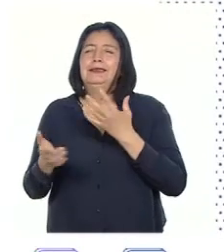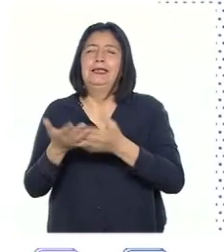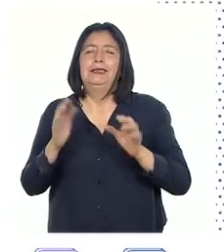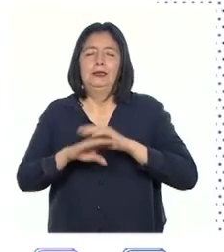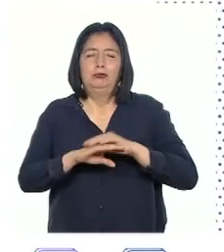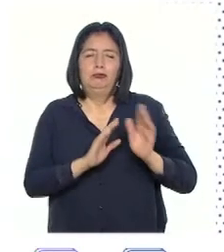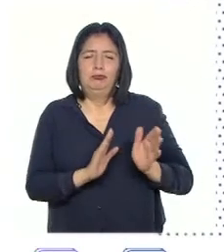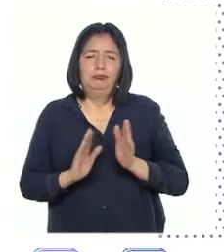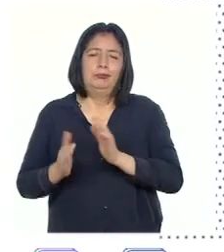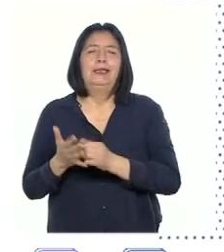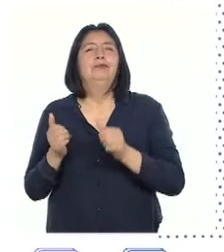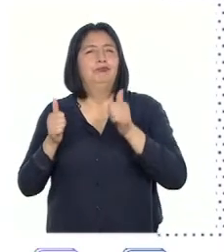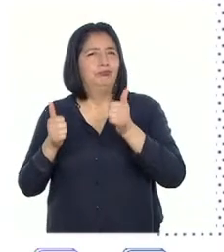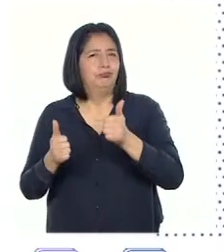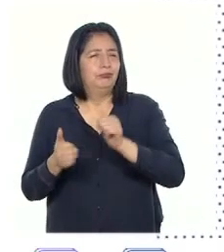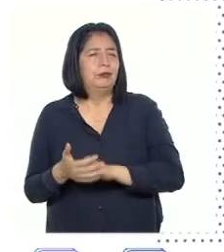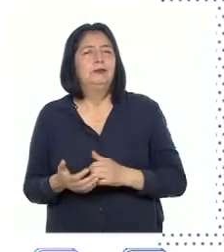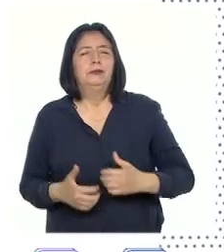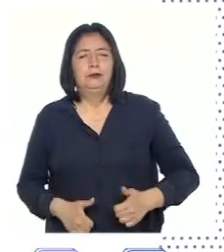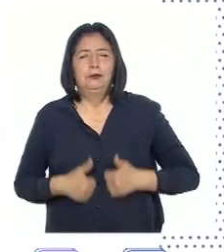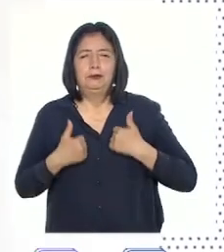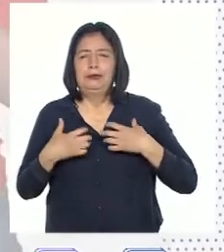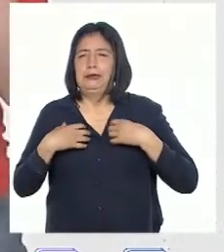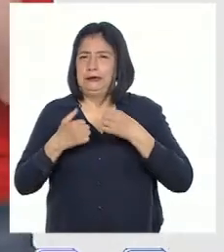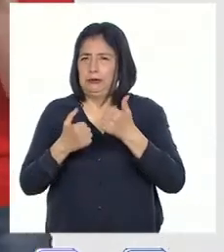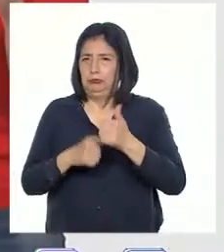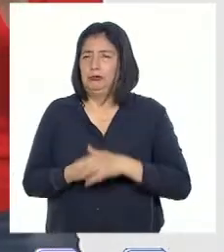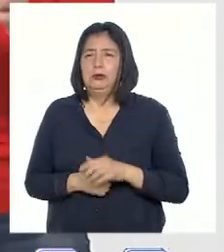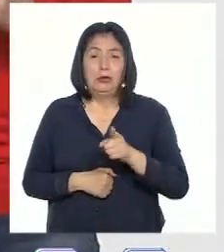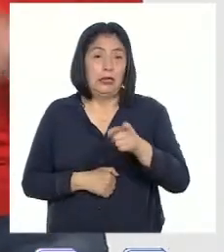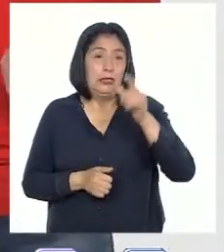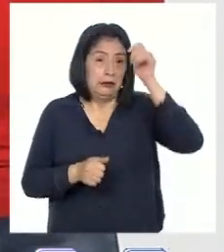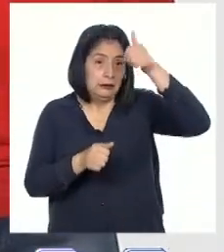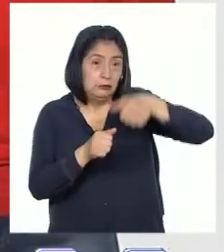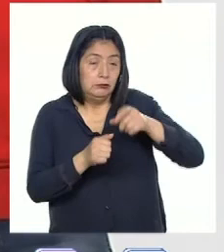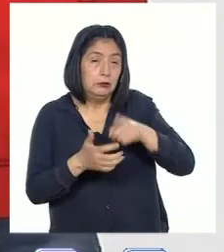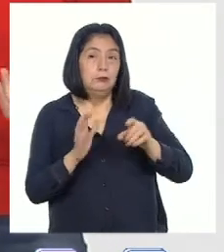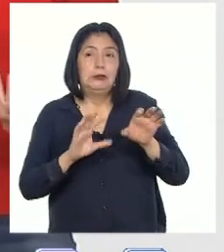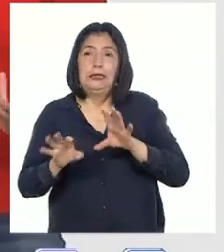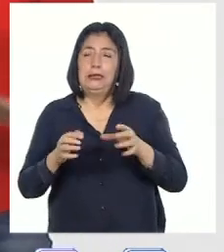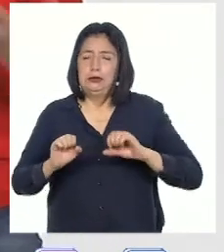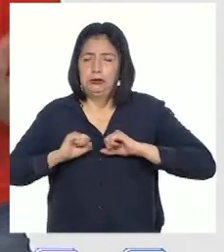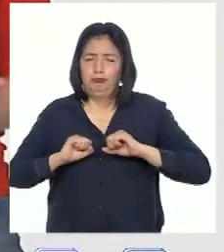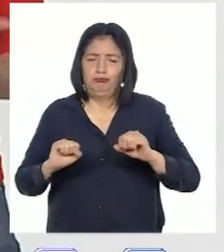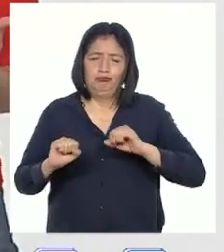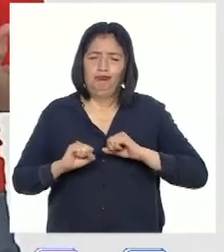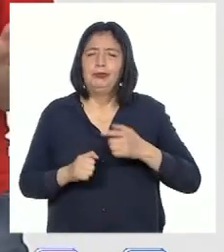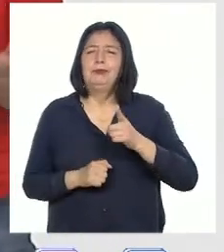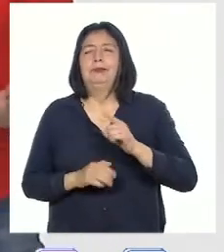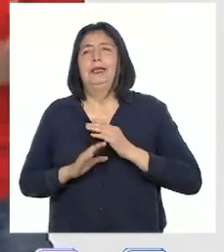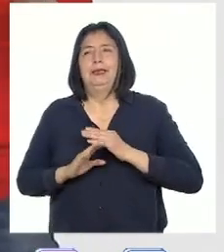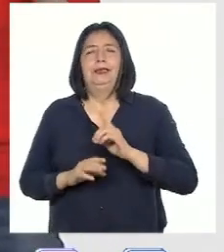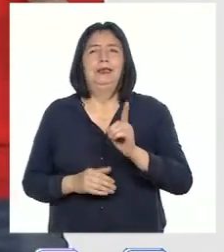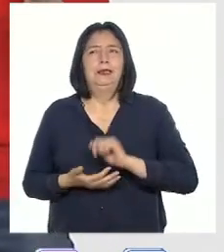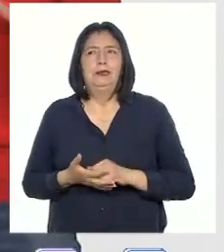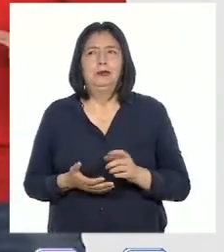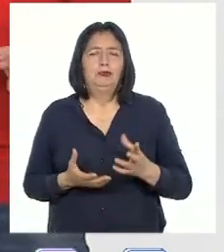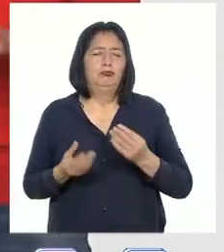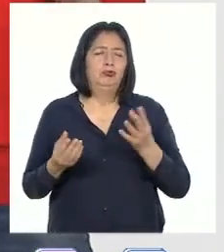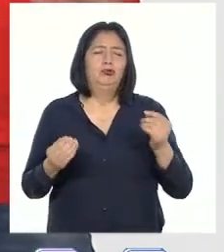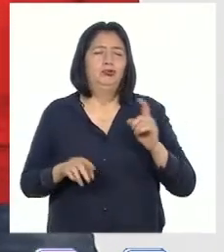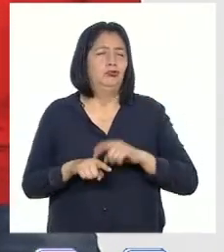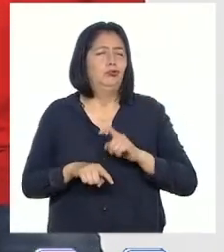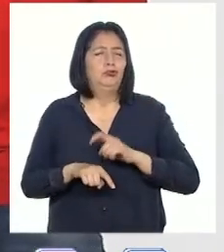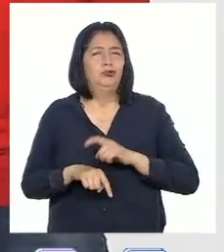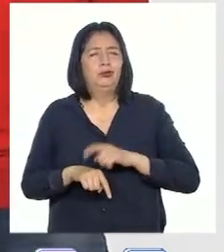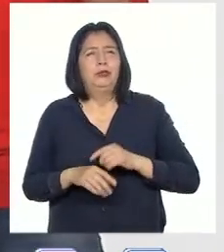un plan de acción provechoso en cuanto a vida saludable. Recordemos realizar actividades físicas y así evitemos también estar demasiado